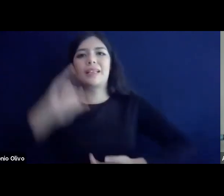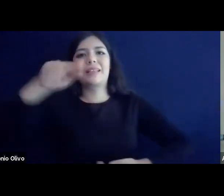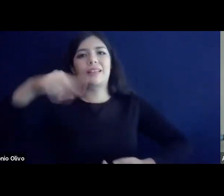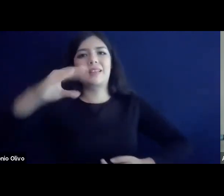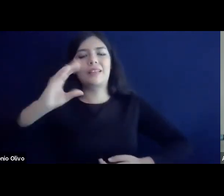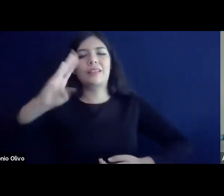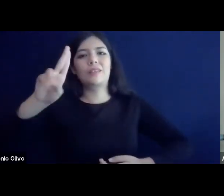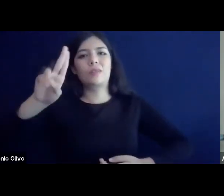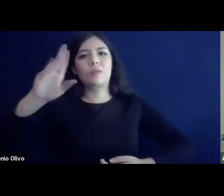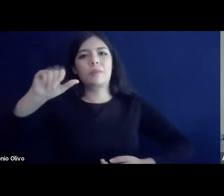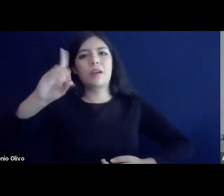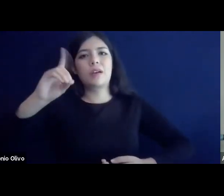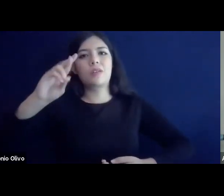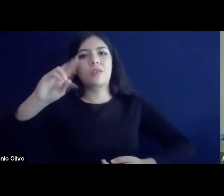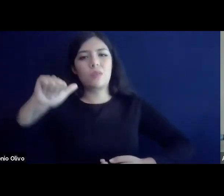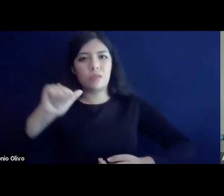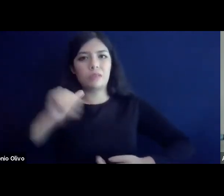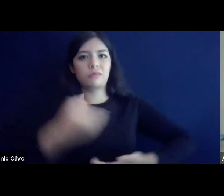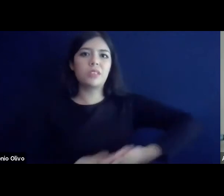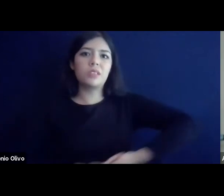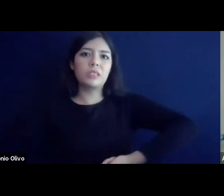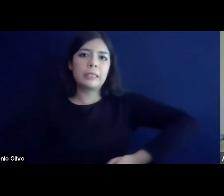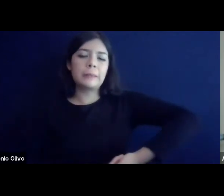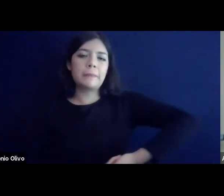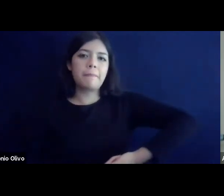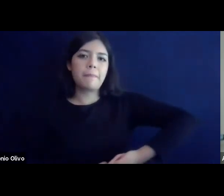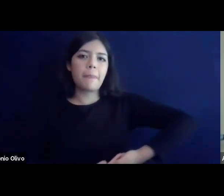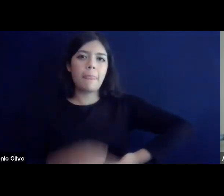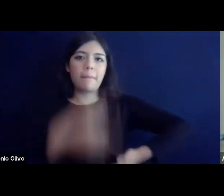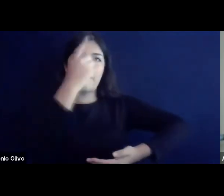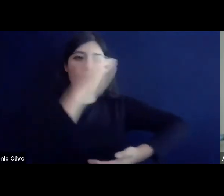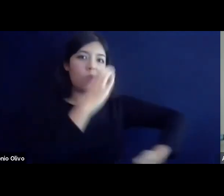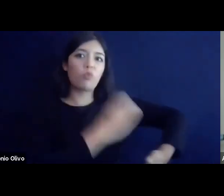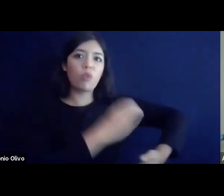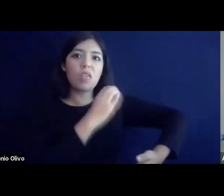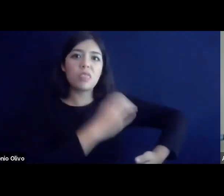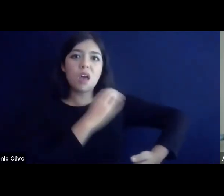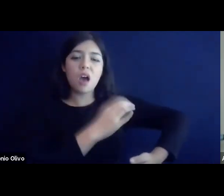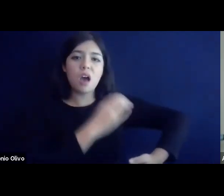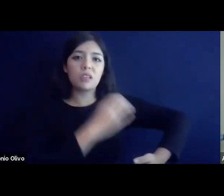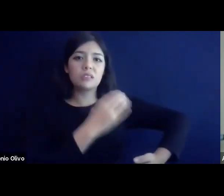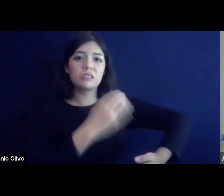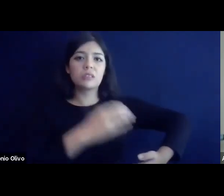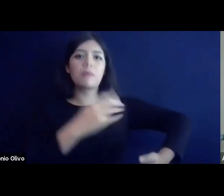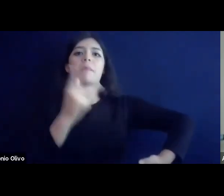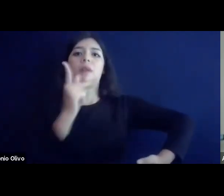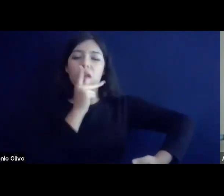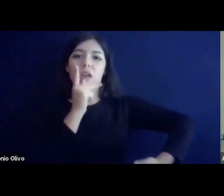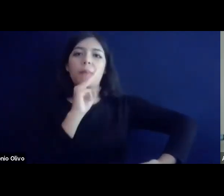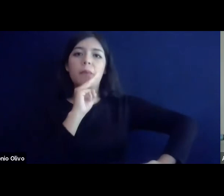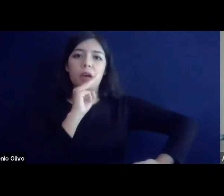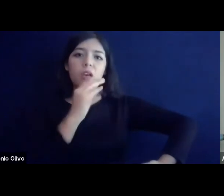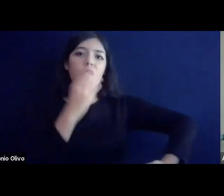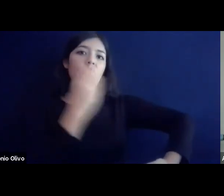posible, todo lo que está en nuestras manos, pero el niño no se deja. El